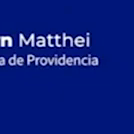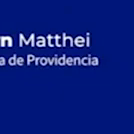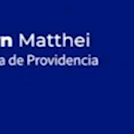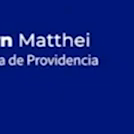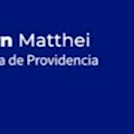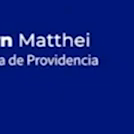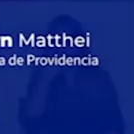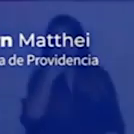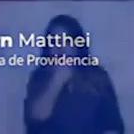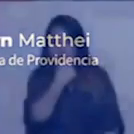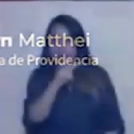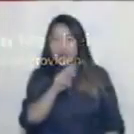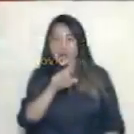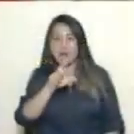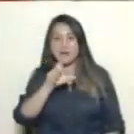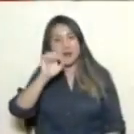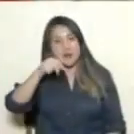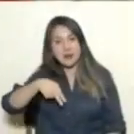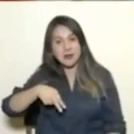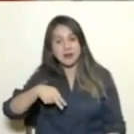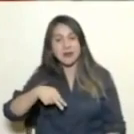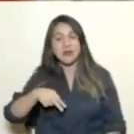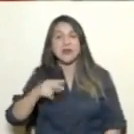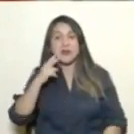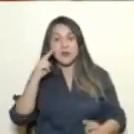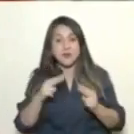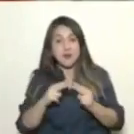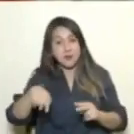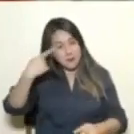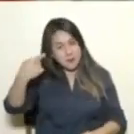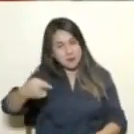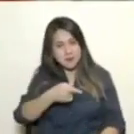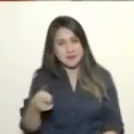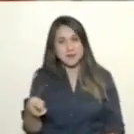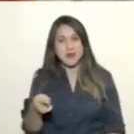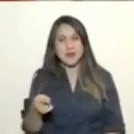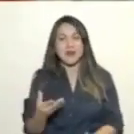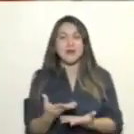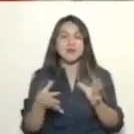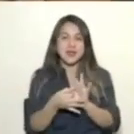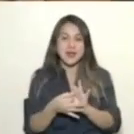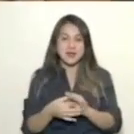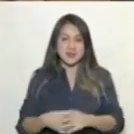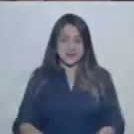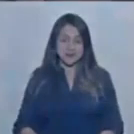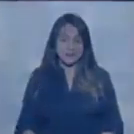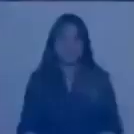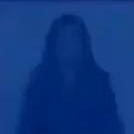Evelyn Matthei aquí en persona. Nos encontramos entonces la próxima semana. Muchas gracias.